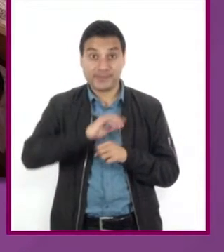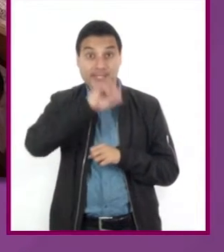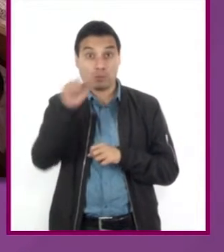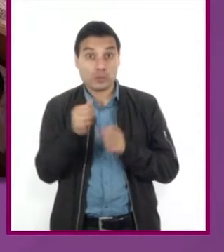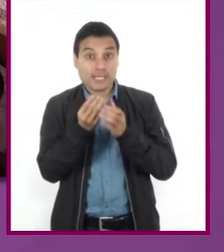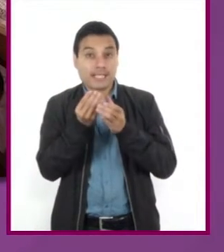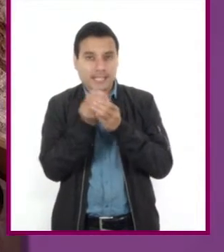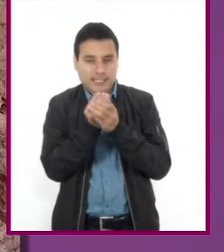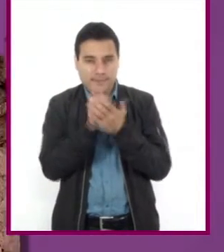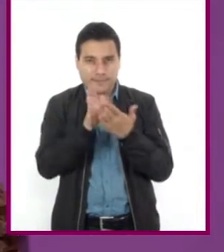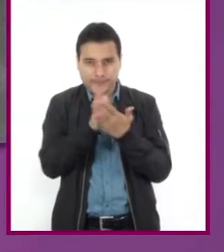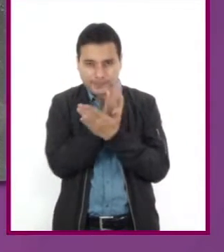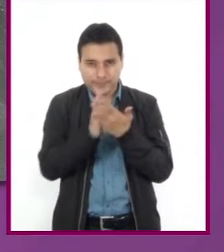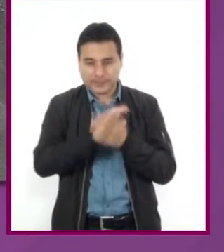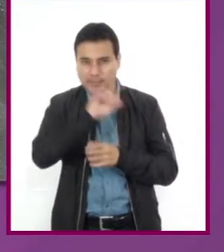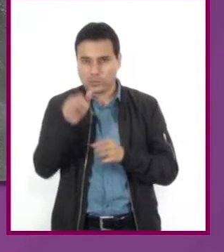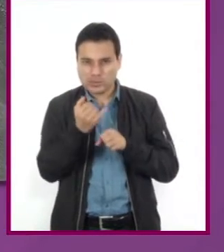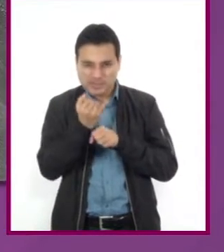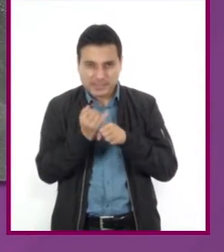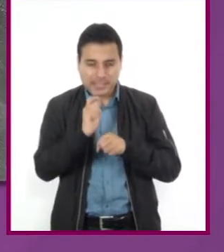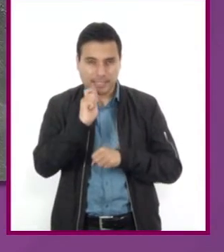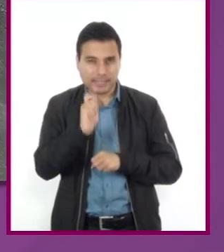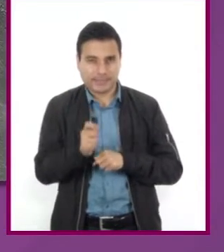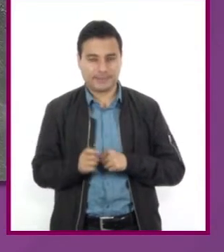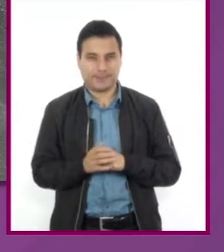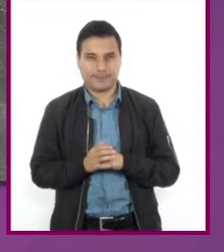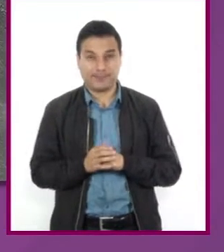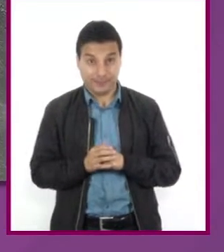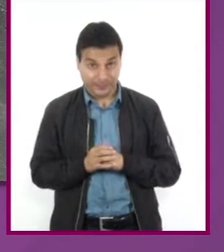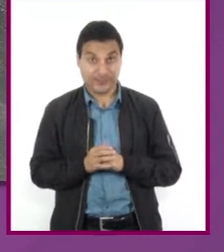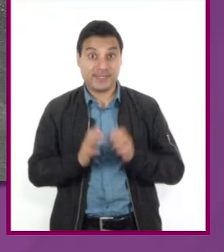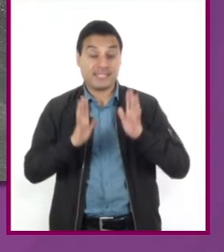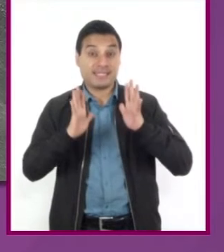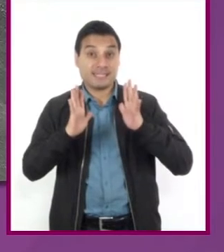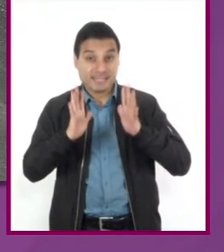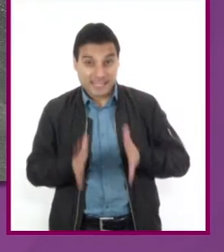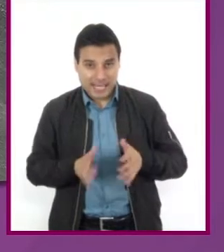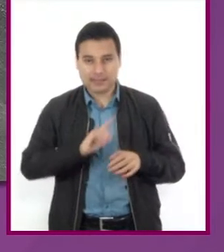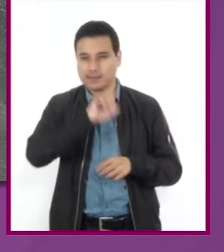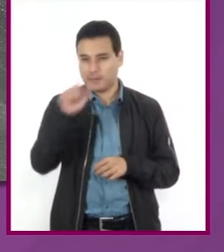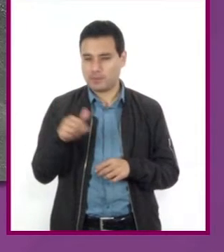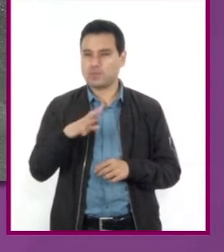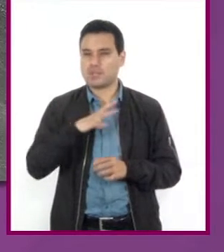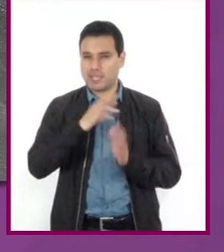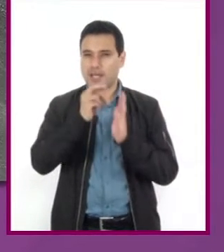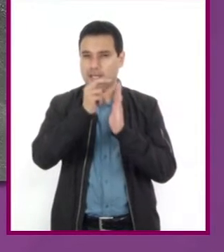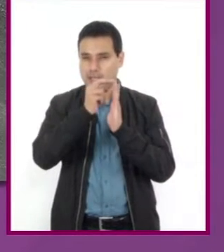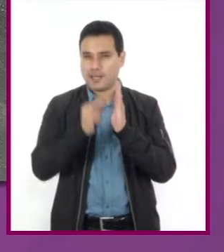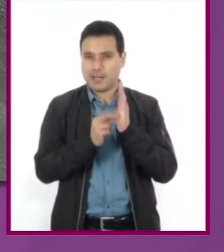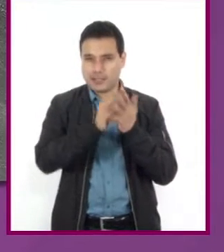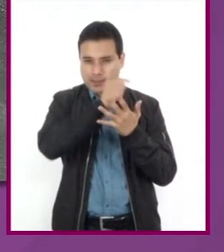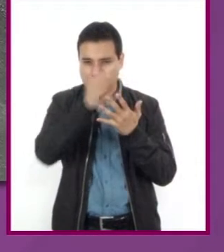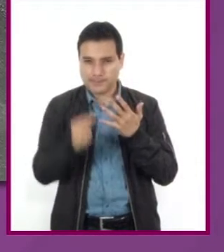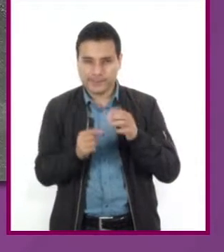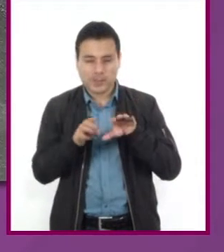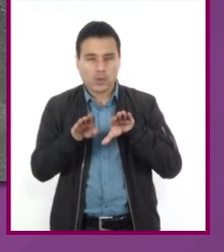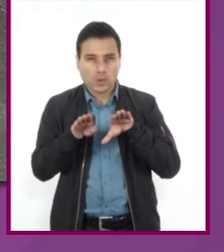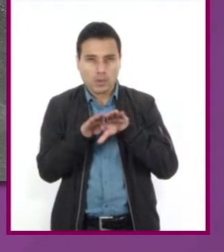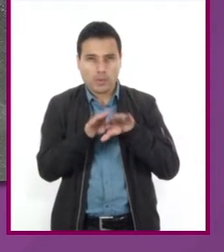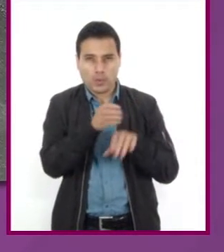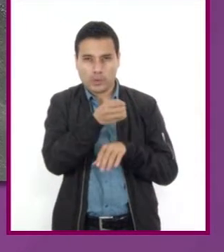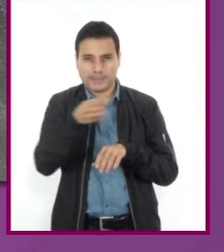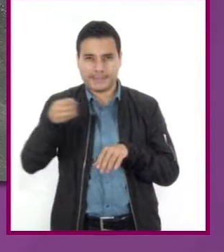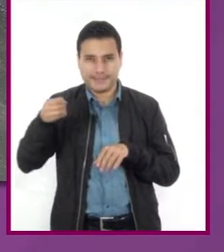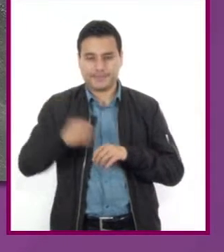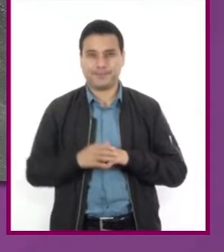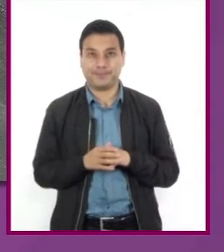e interpretarlos. A partir de esos estudios, se ha establecido pautas generales sobre el desarrollo de esas sociedades y se